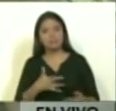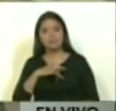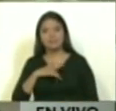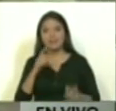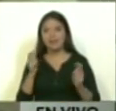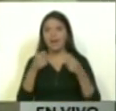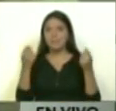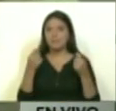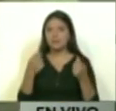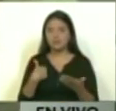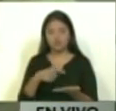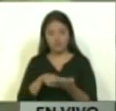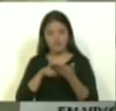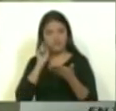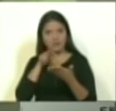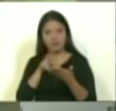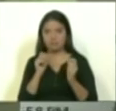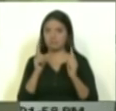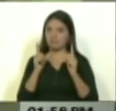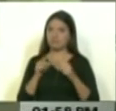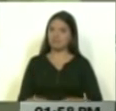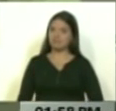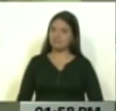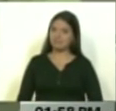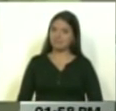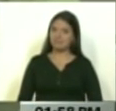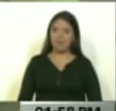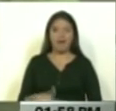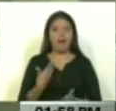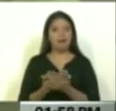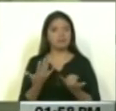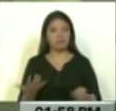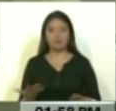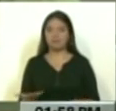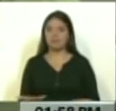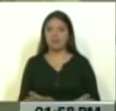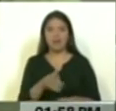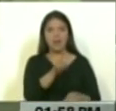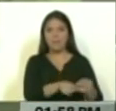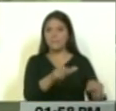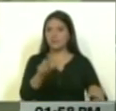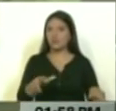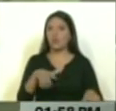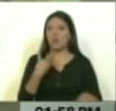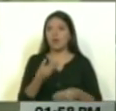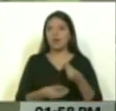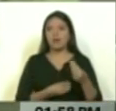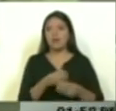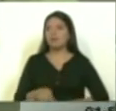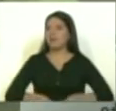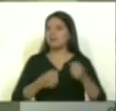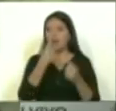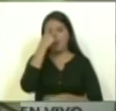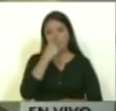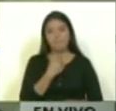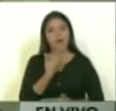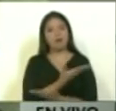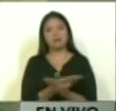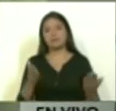Y yo veo eso y digo, es increíble. ¿Hasta dónde esta derecha fue capaz de dañar la imagen del